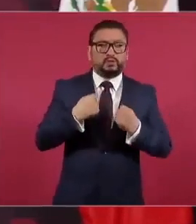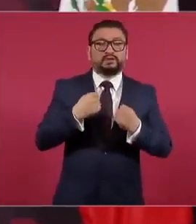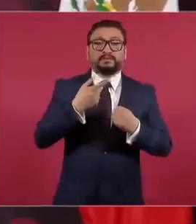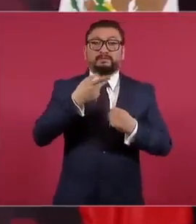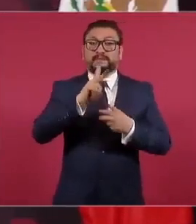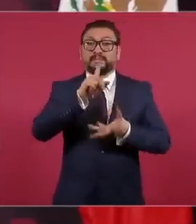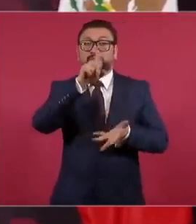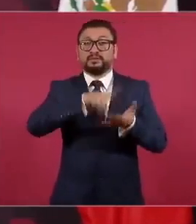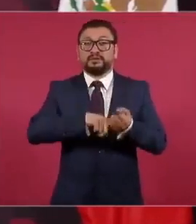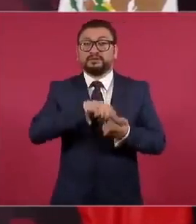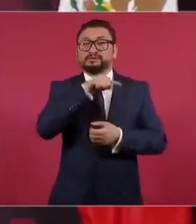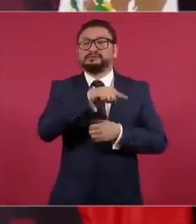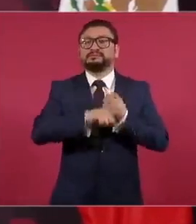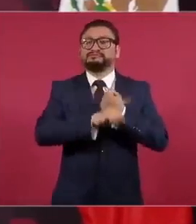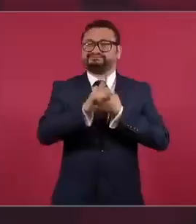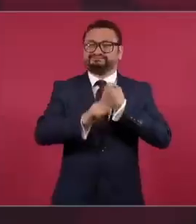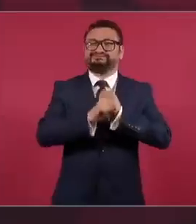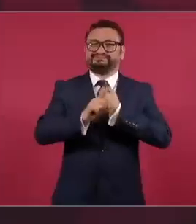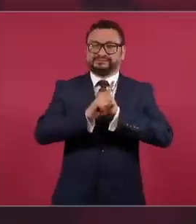problema